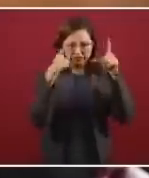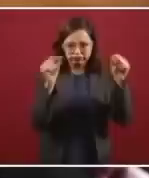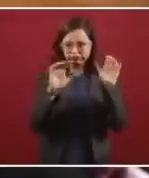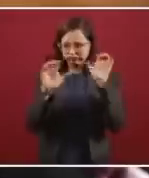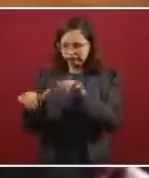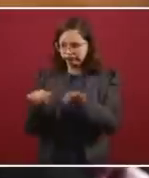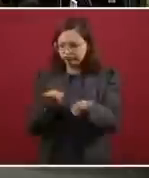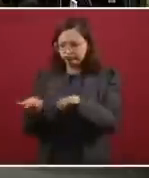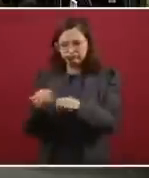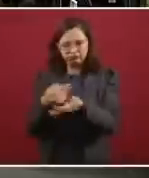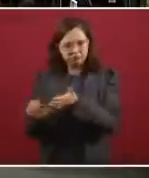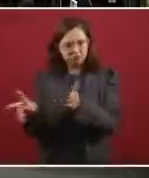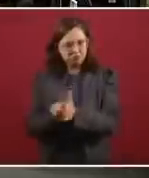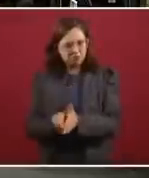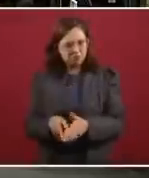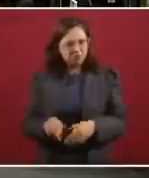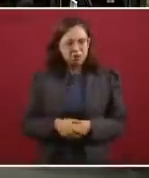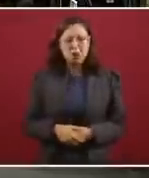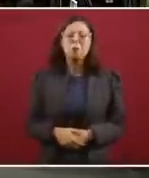Sí, yo lo